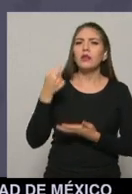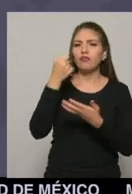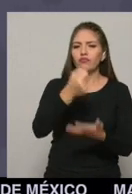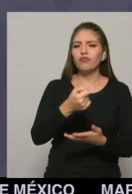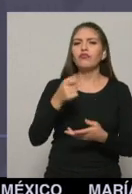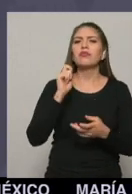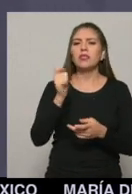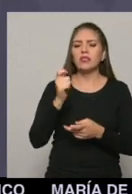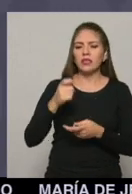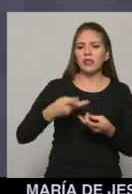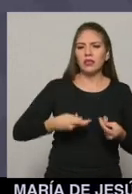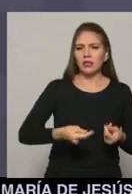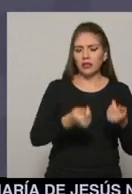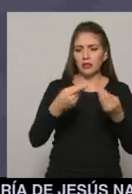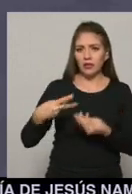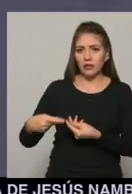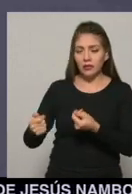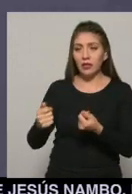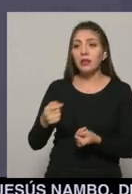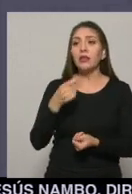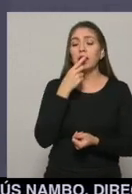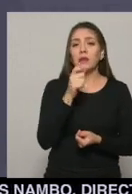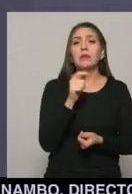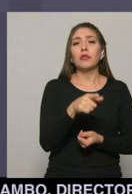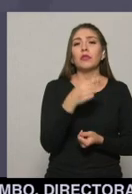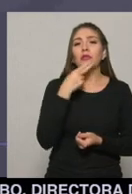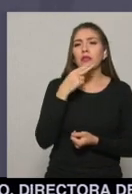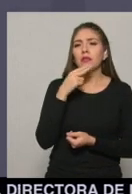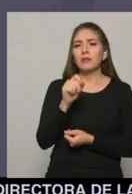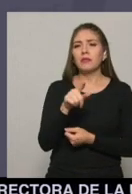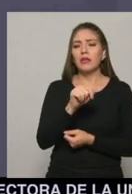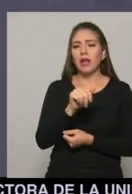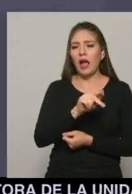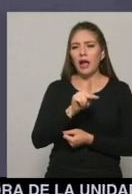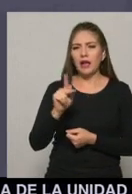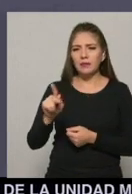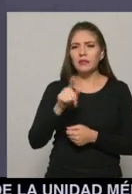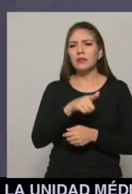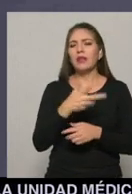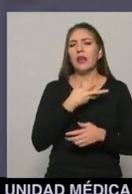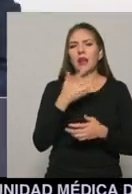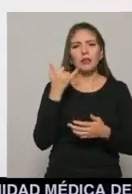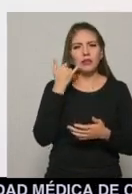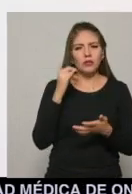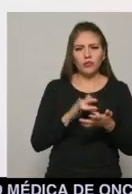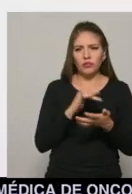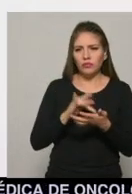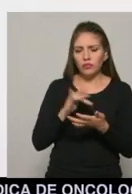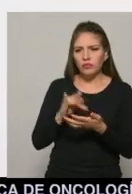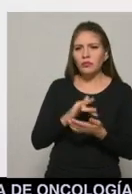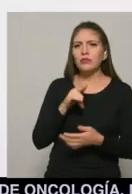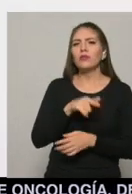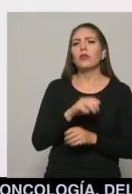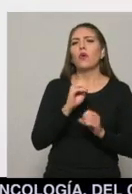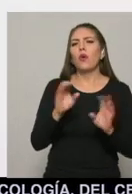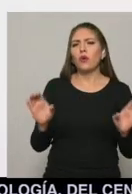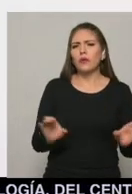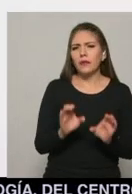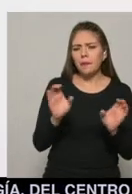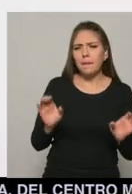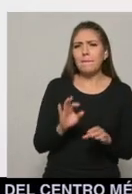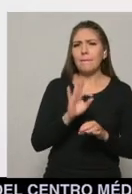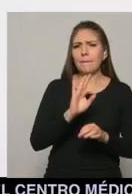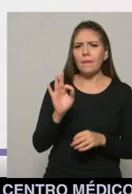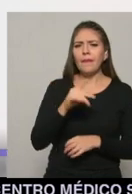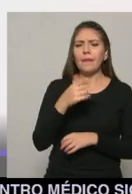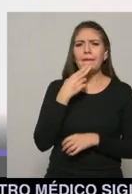estas plataformas digitales que usamos todos seguramente a través del dispositivo móvil, pero puede ser también en la computadora de escritorio